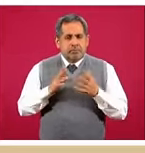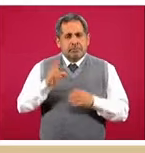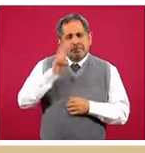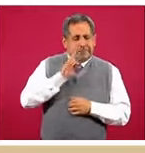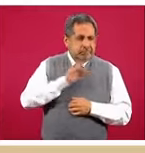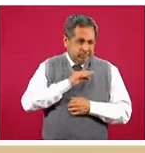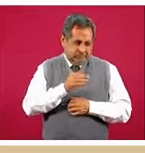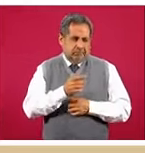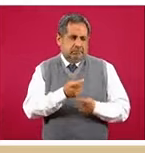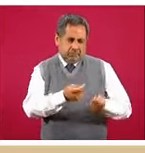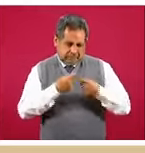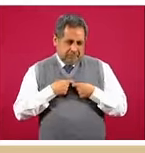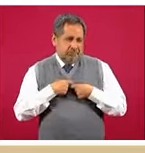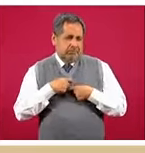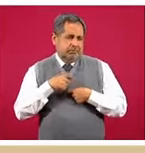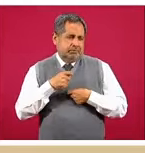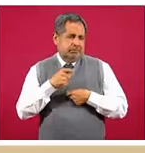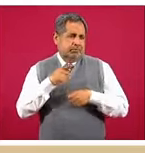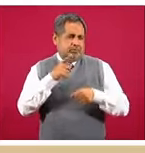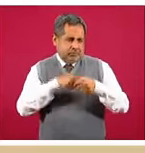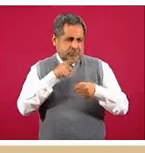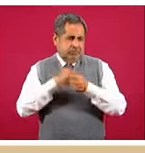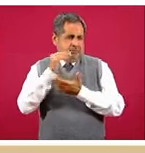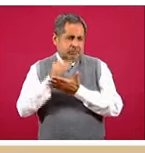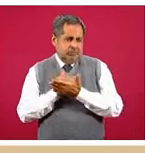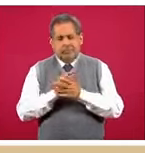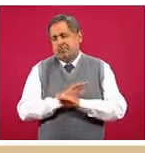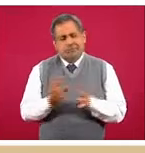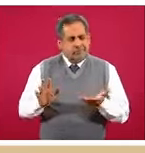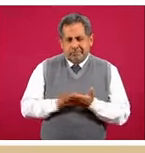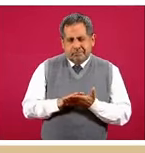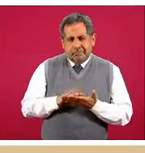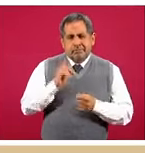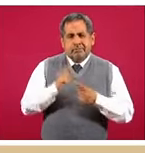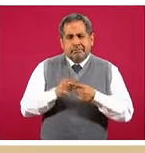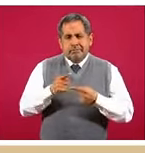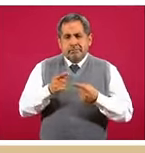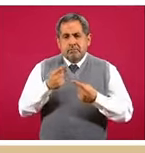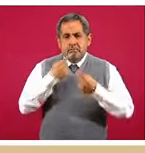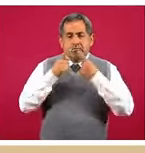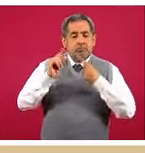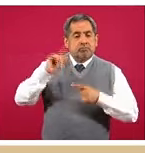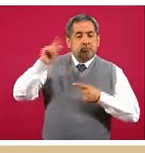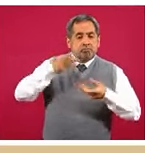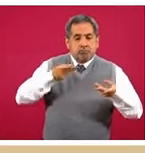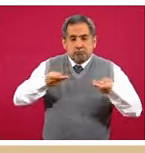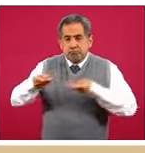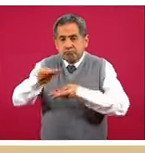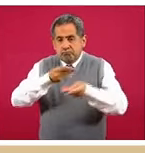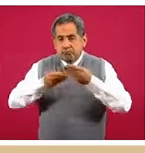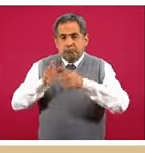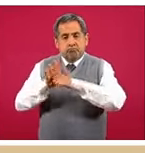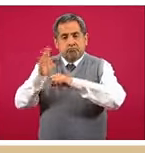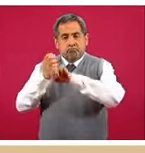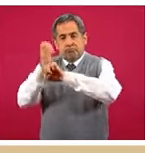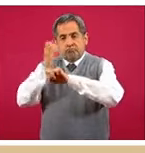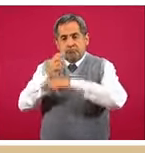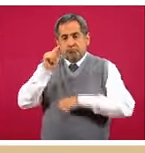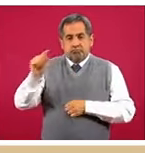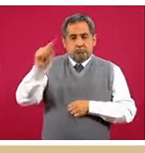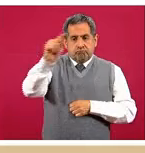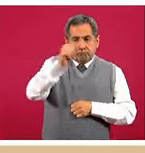negociación. Lo que sí tiene es un intercambio con las autoridades locales,